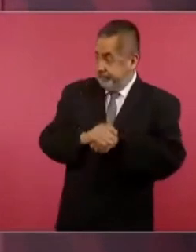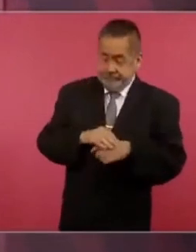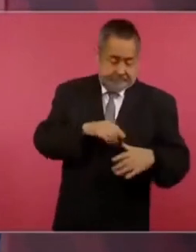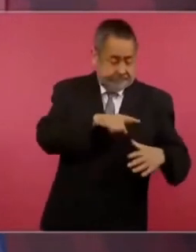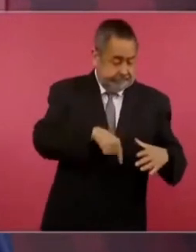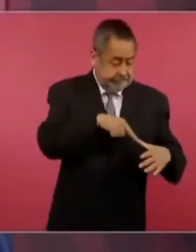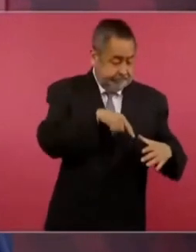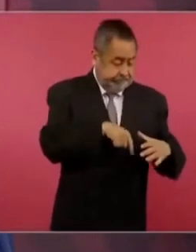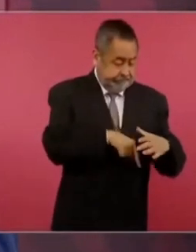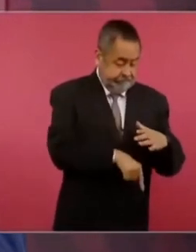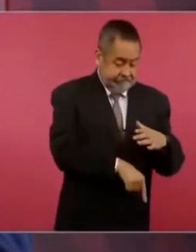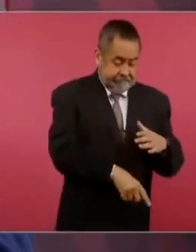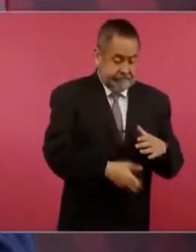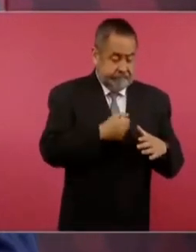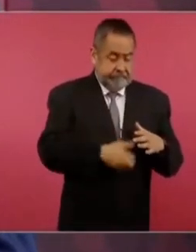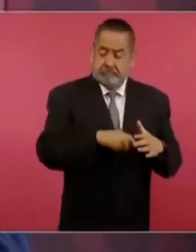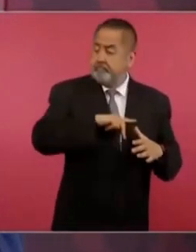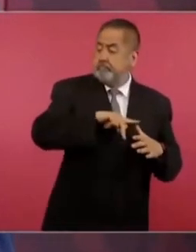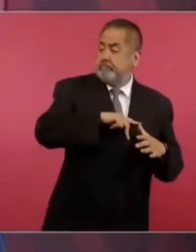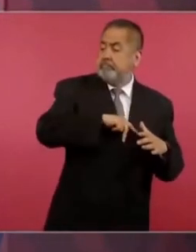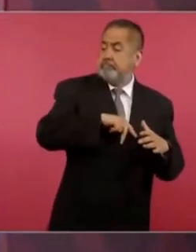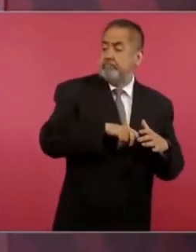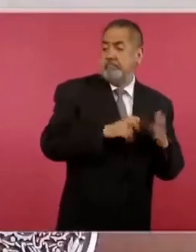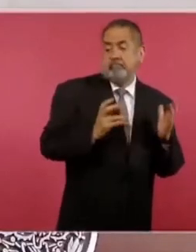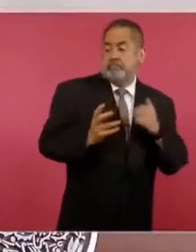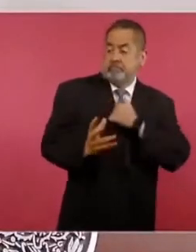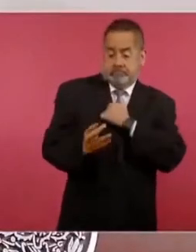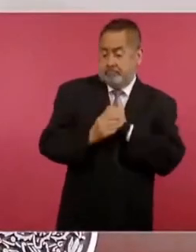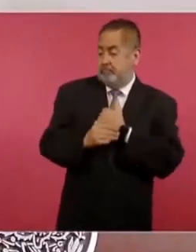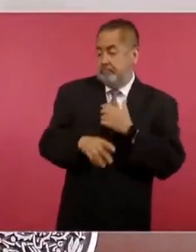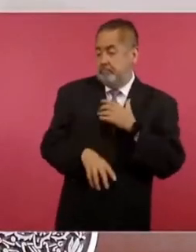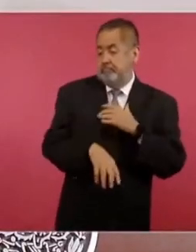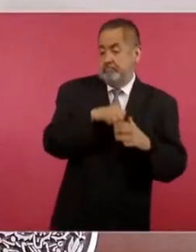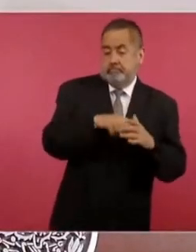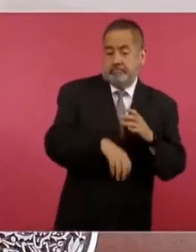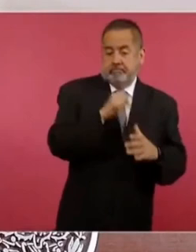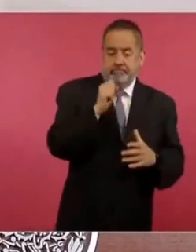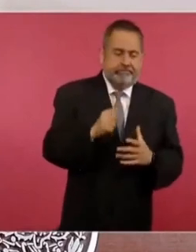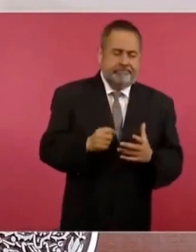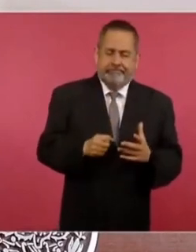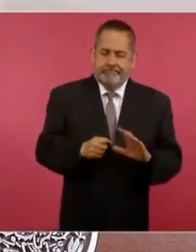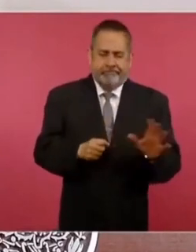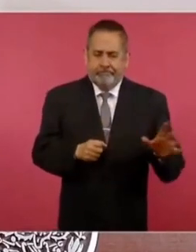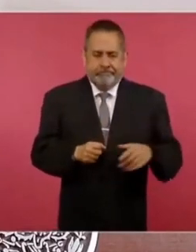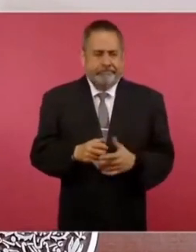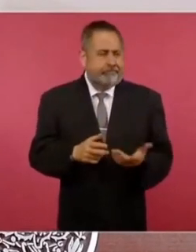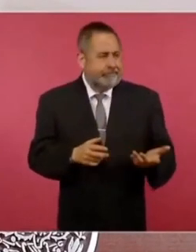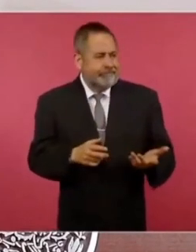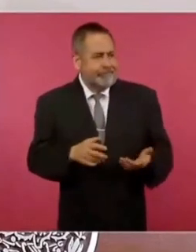seguir perforando, extrayendo agua, porque son zonas